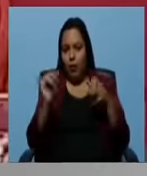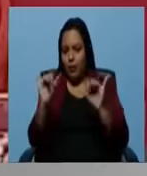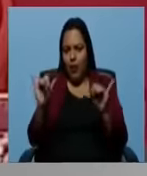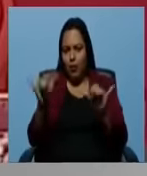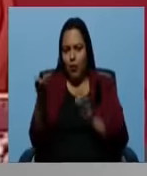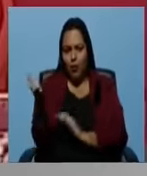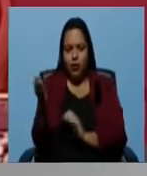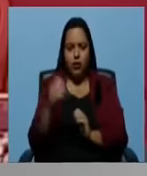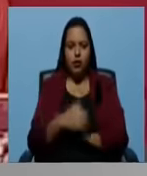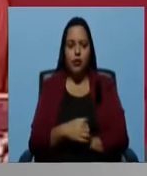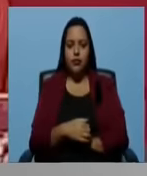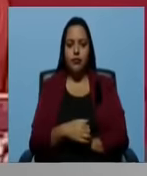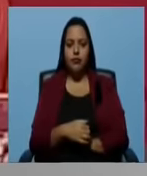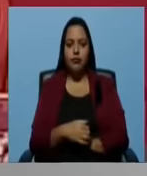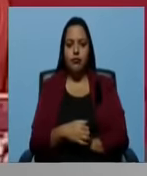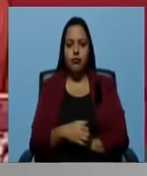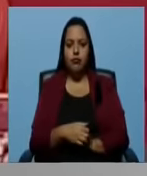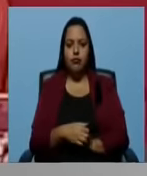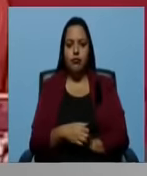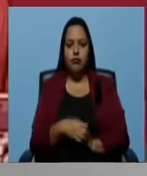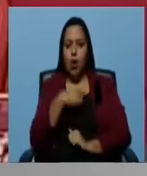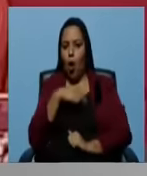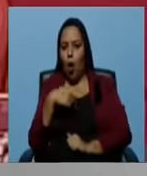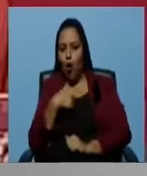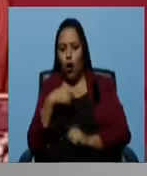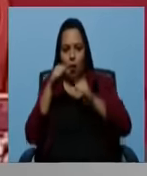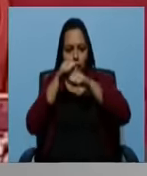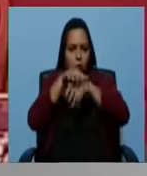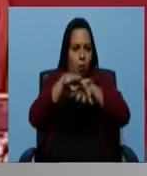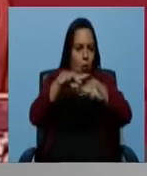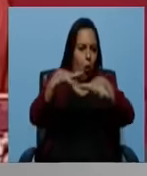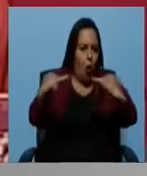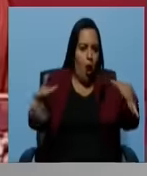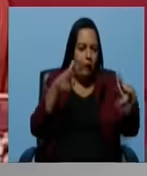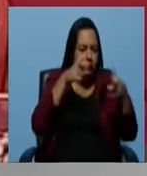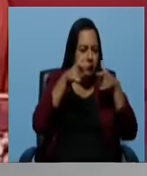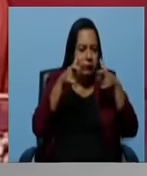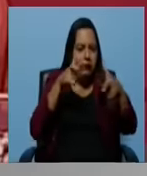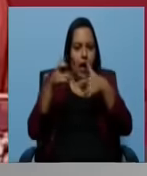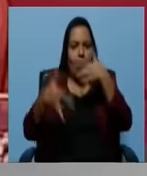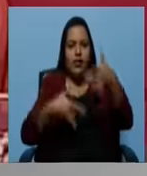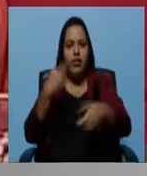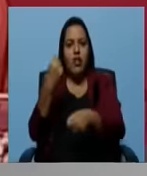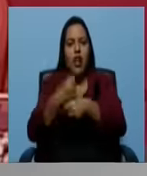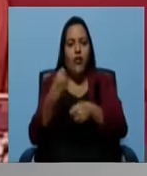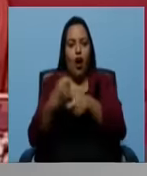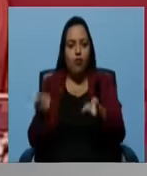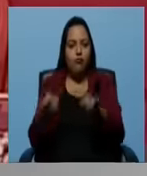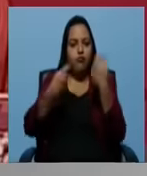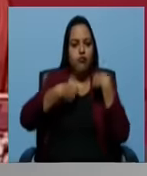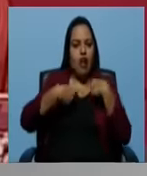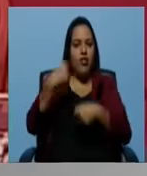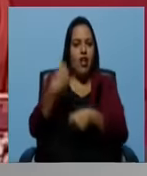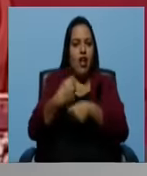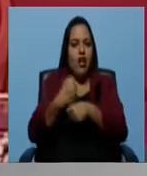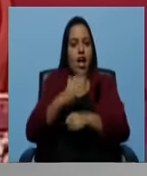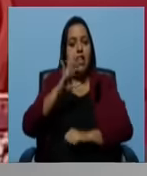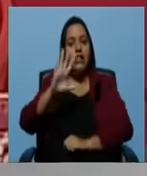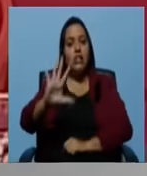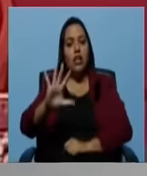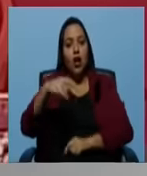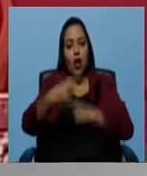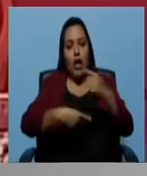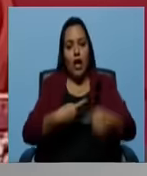es. Y bueno, seguimos nosotros desplegados con la tarea que nos dio el presidente,